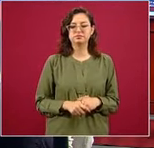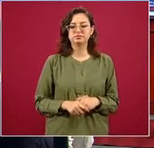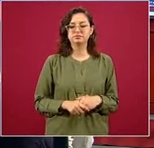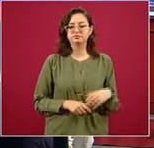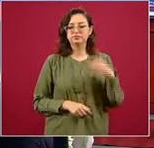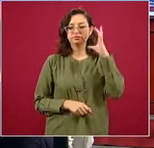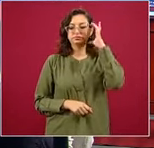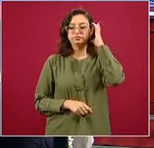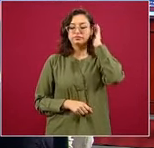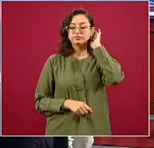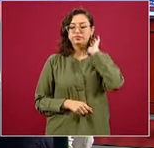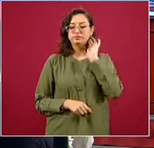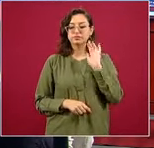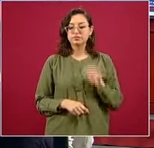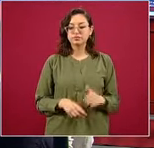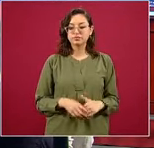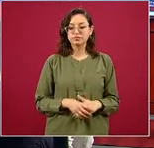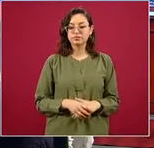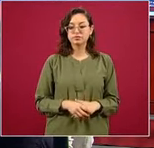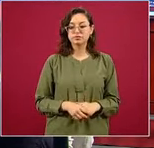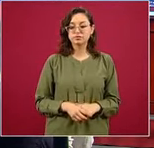Vámonos a la